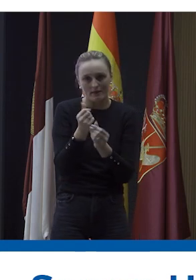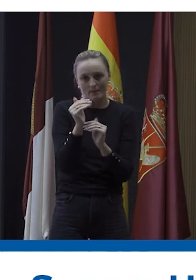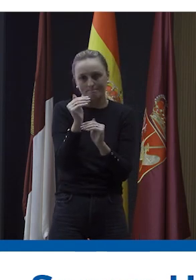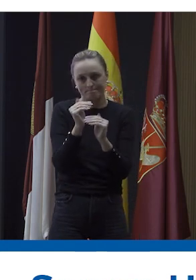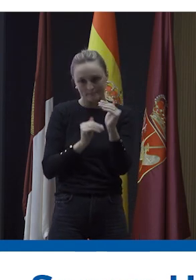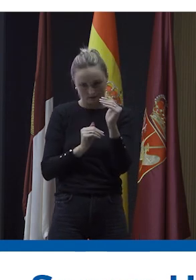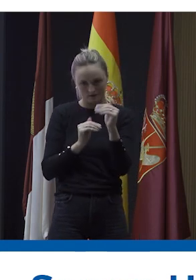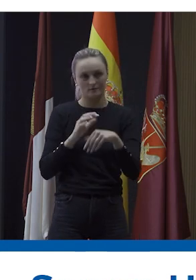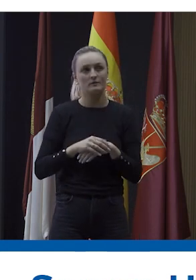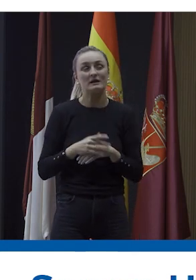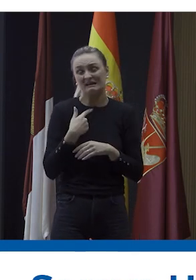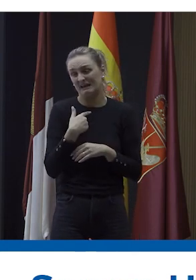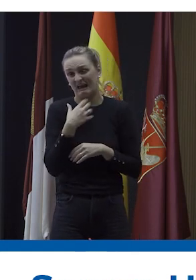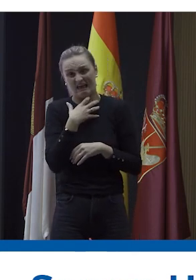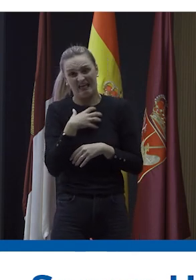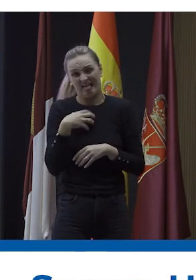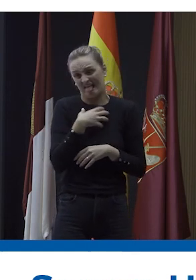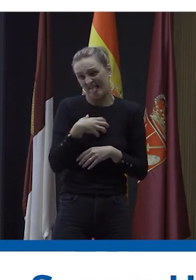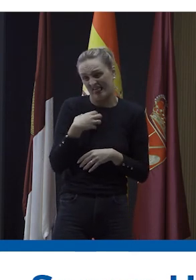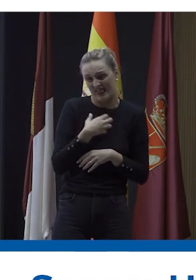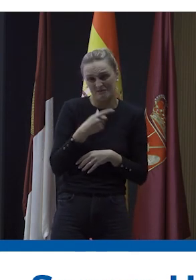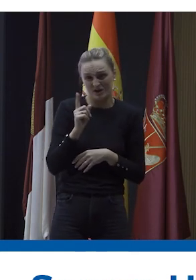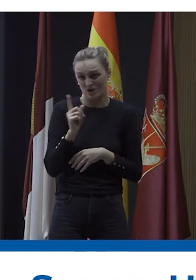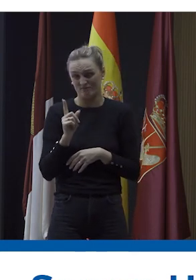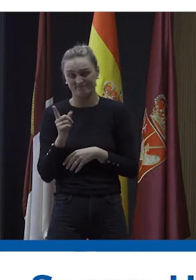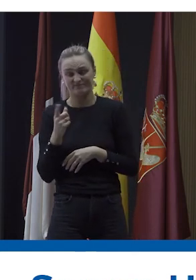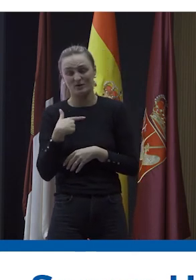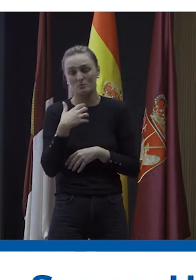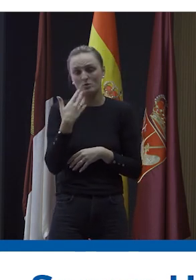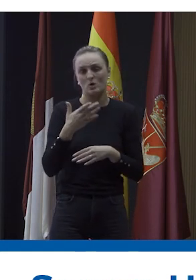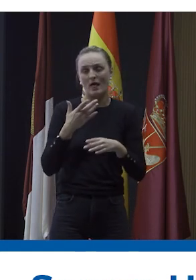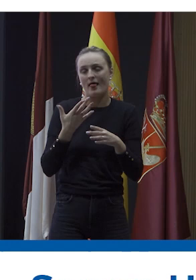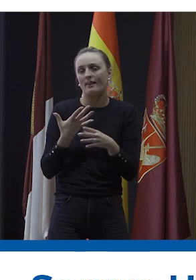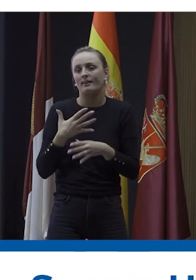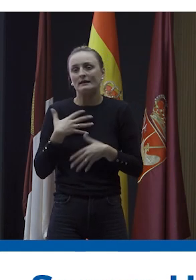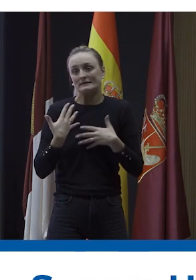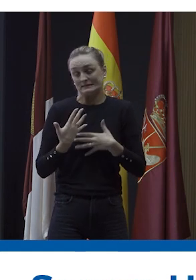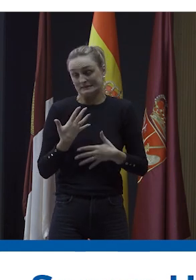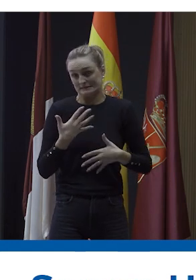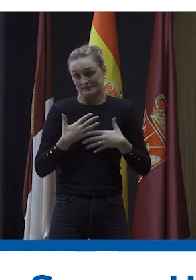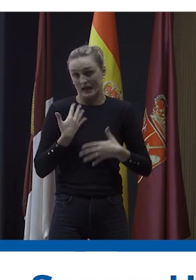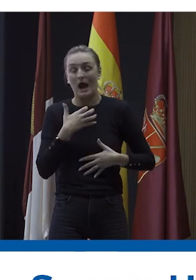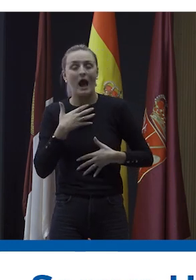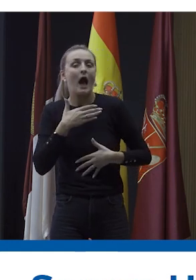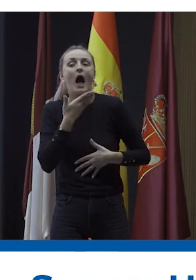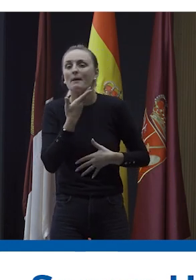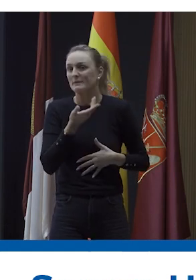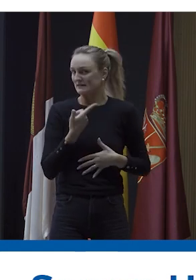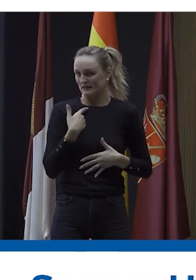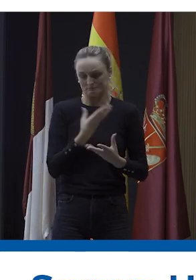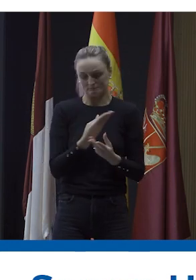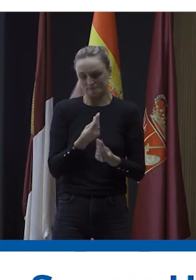como no es agradable, pues tampoco hay una pérdida de apetito, ¿vale? De la libido, ¿vale? Incluso a veces puede